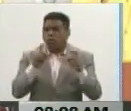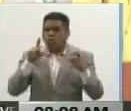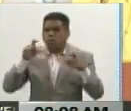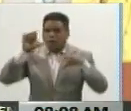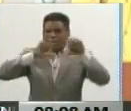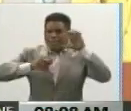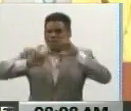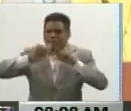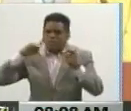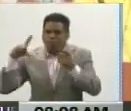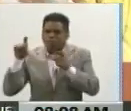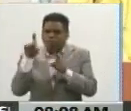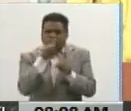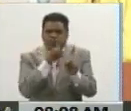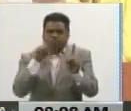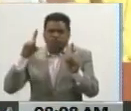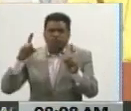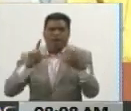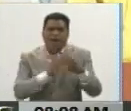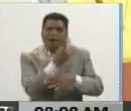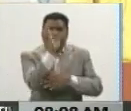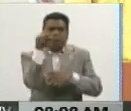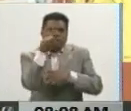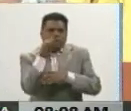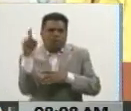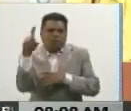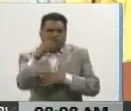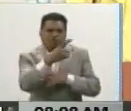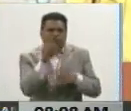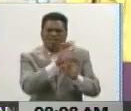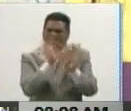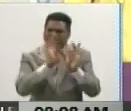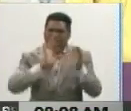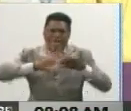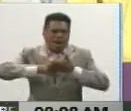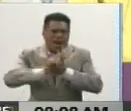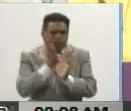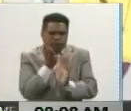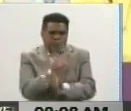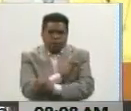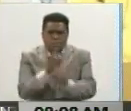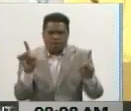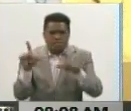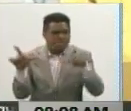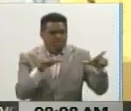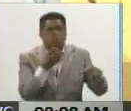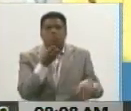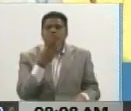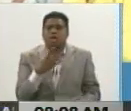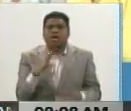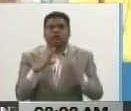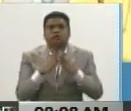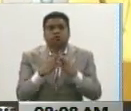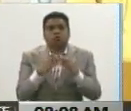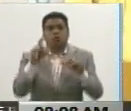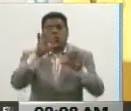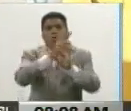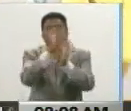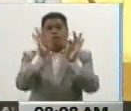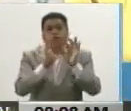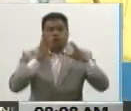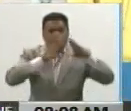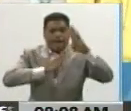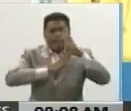recuperar algunas de las metodologías para la producción o para el cuidado de las plantas, que es de manera biológica, ¿no? Se le llama los